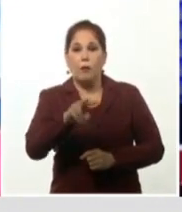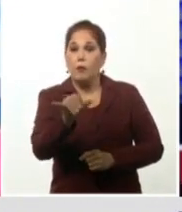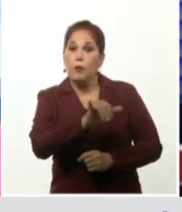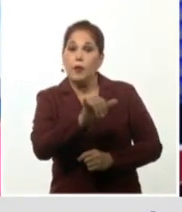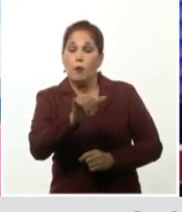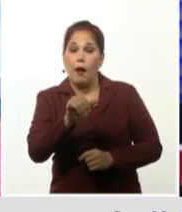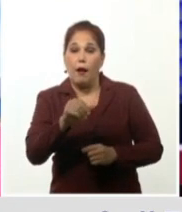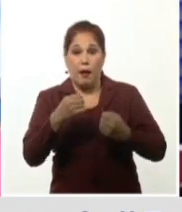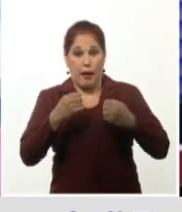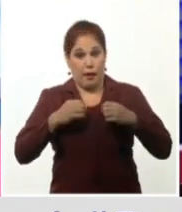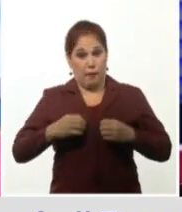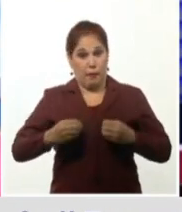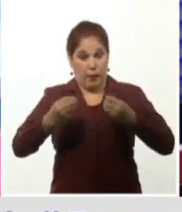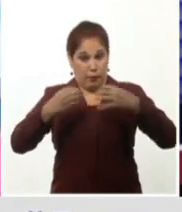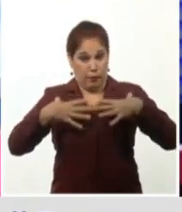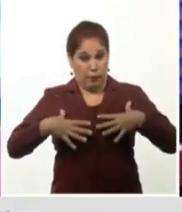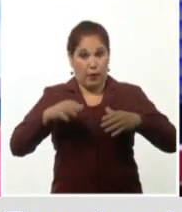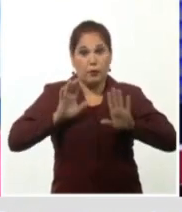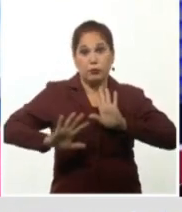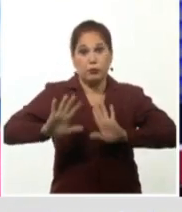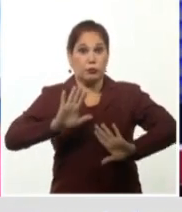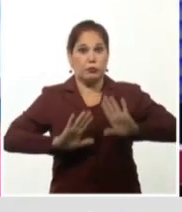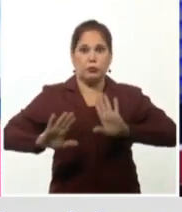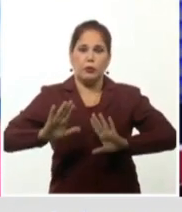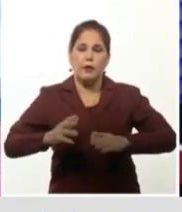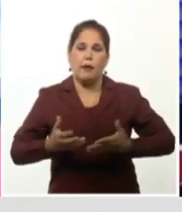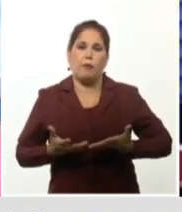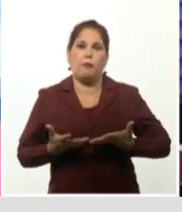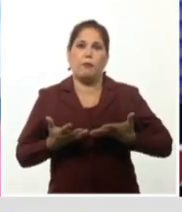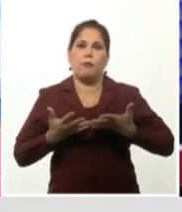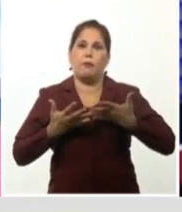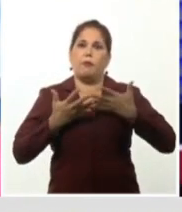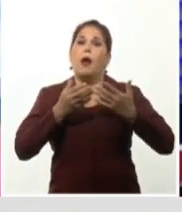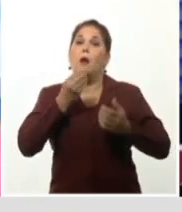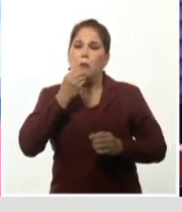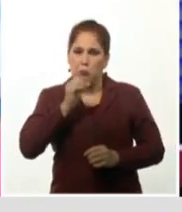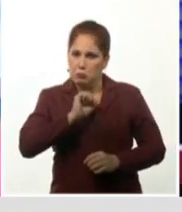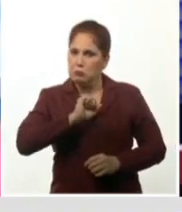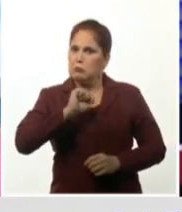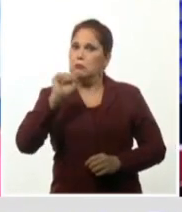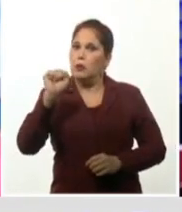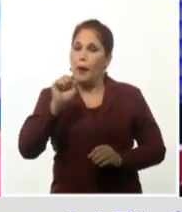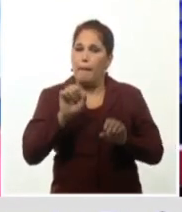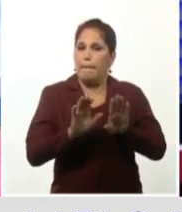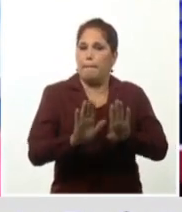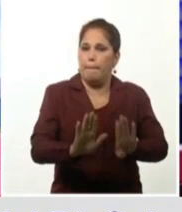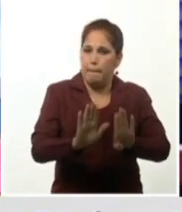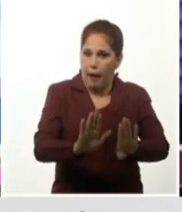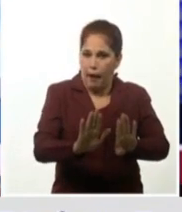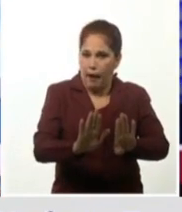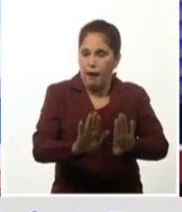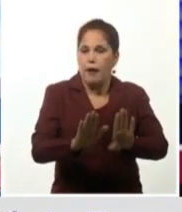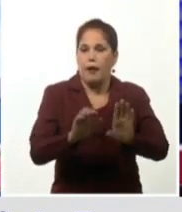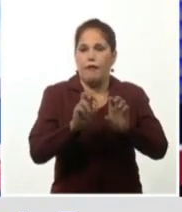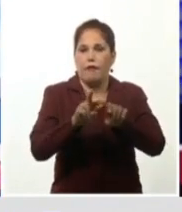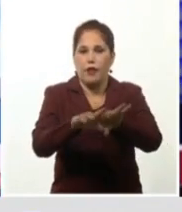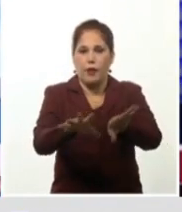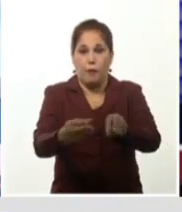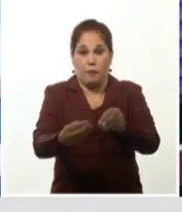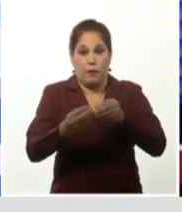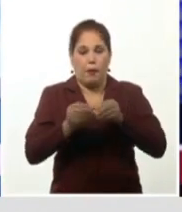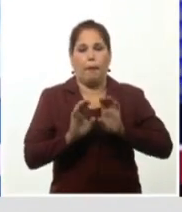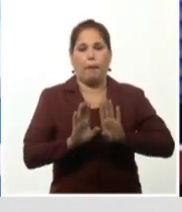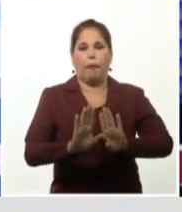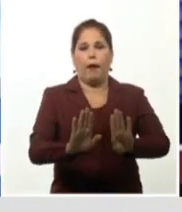anticuerpos generados en la mayoría de los individuos son capaces de lograr la neutralización molecular a nivel de ensayos de